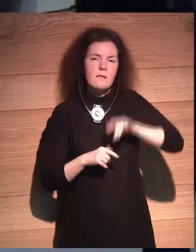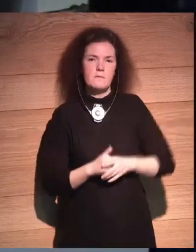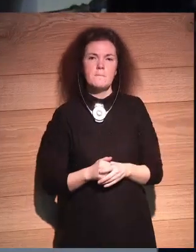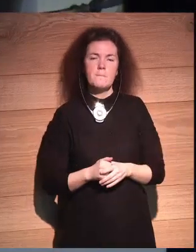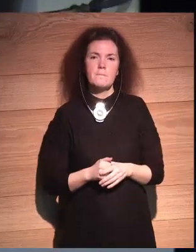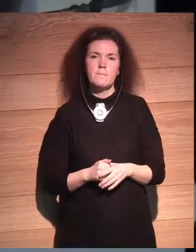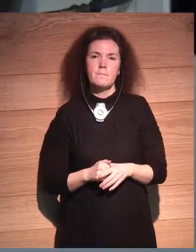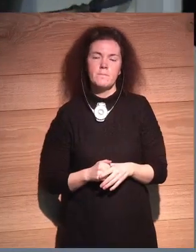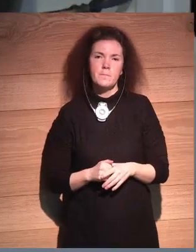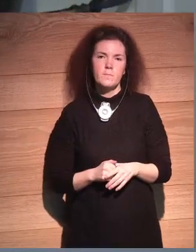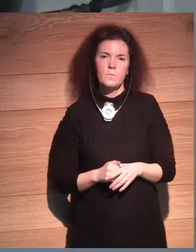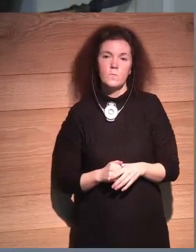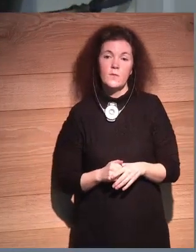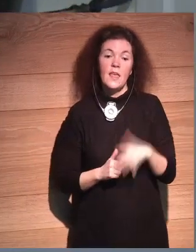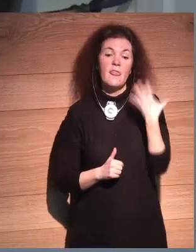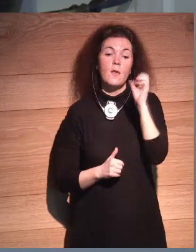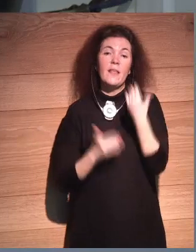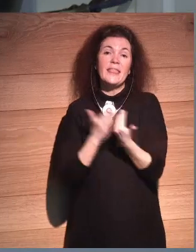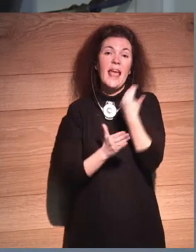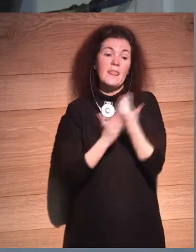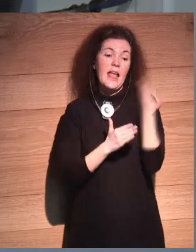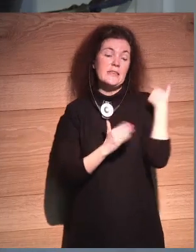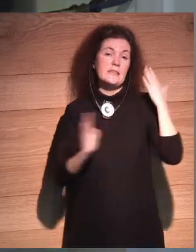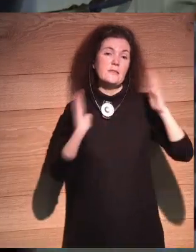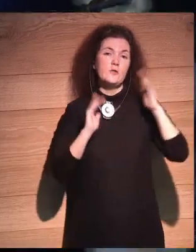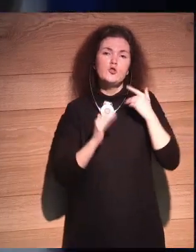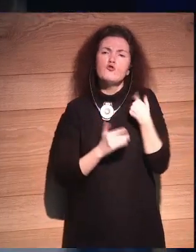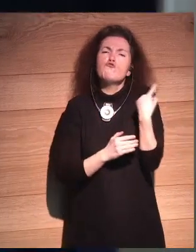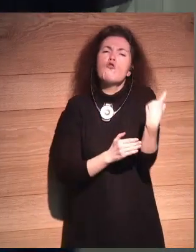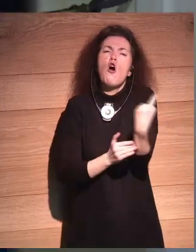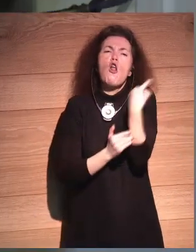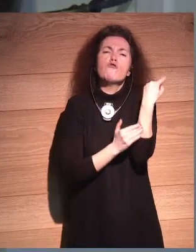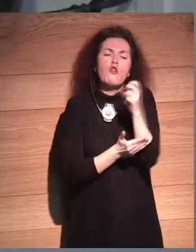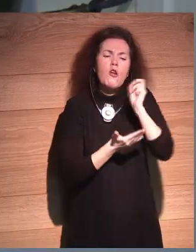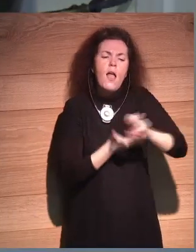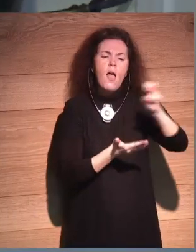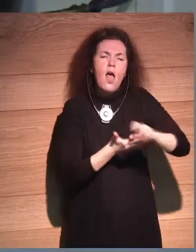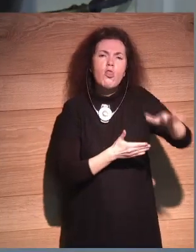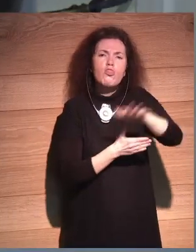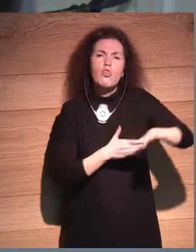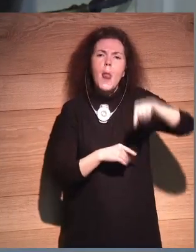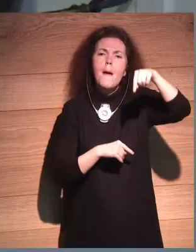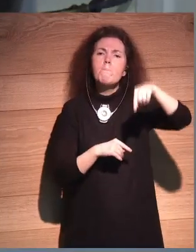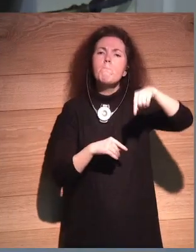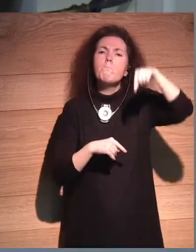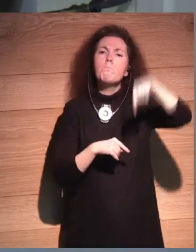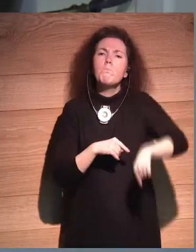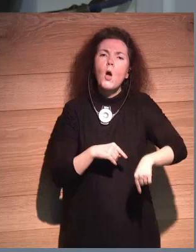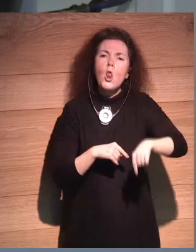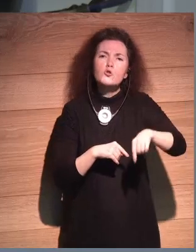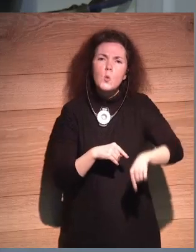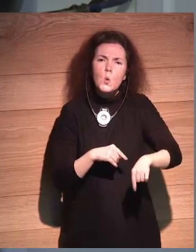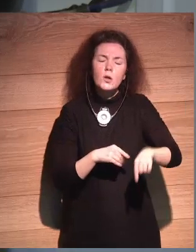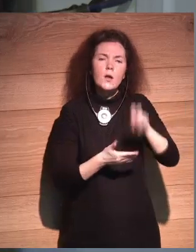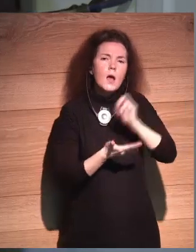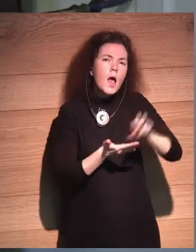Los 50 días que pasó en solitario caminando en el Polo Sur le permitieron, entre otras